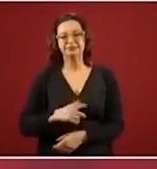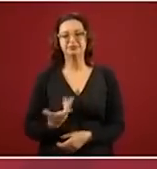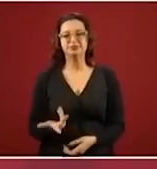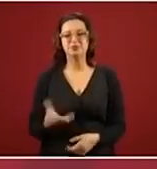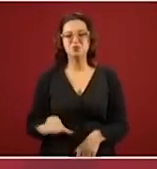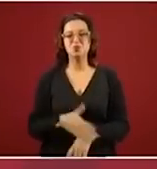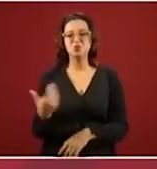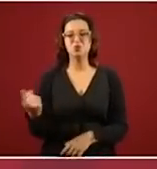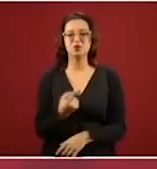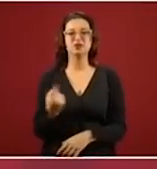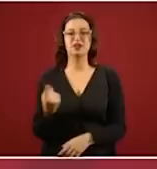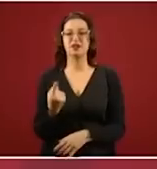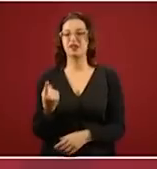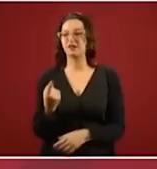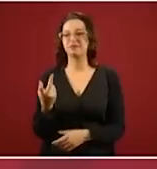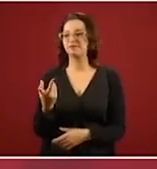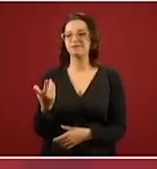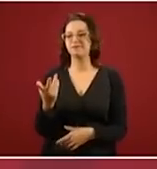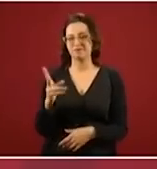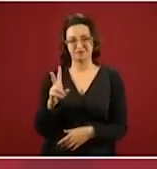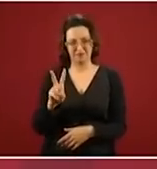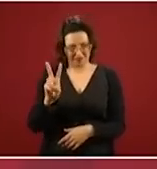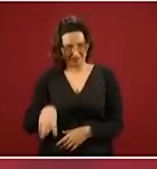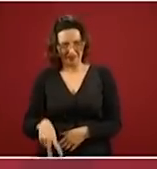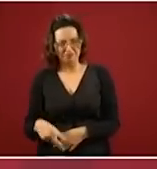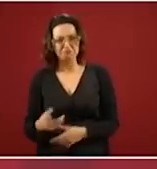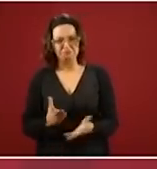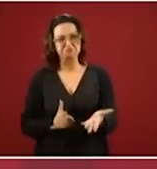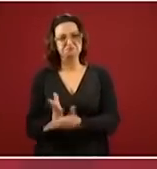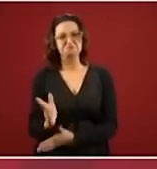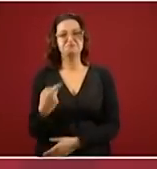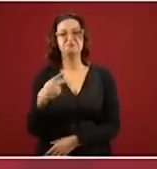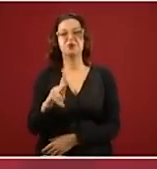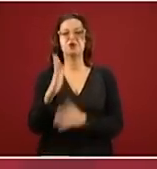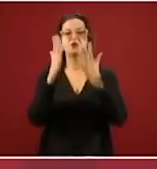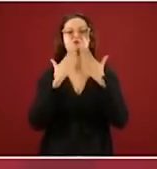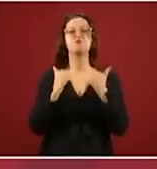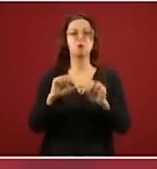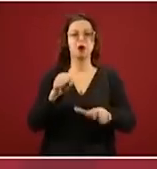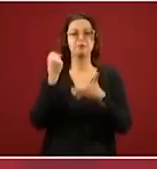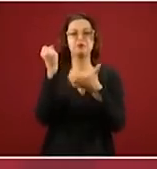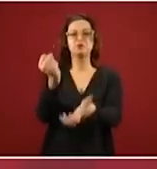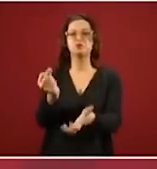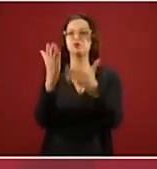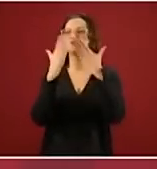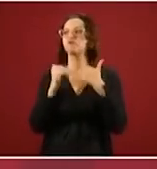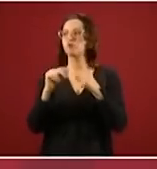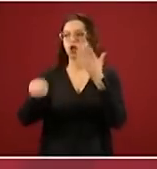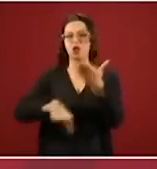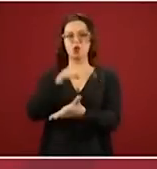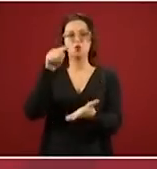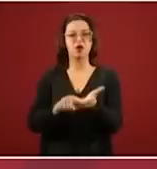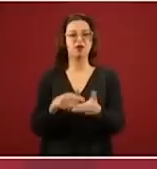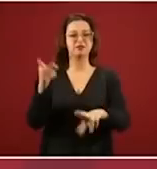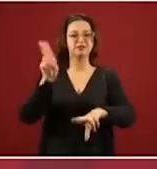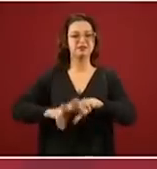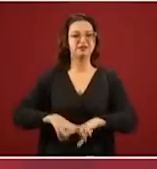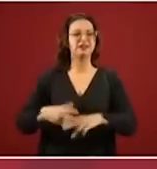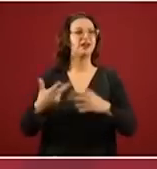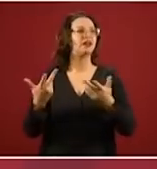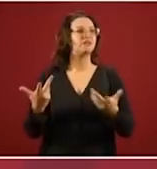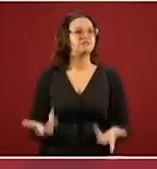tenían presupuesto las universidades públicas no había espacios no se abrían